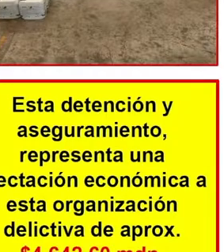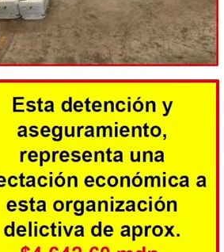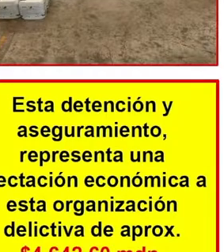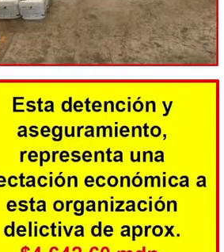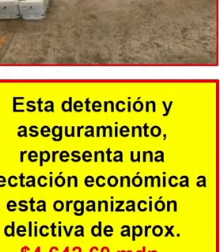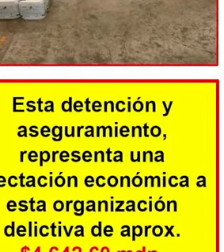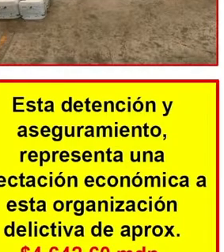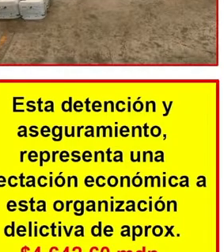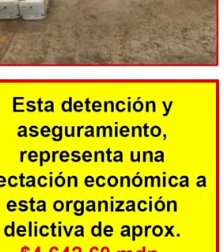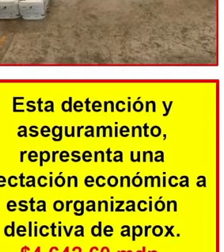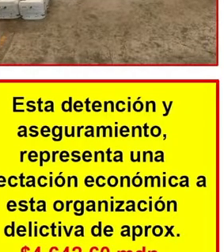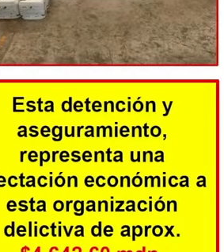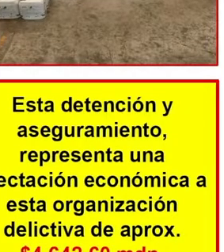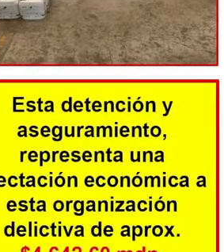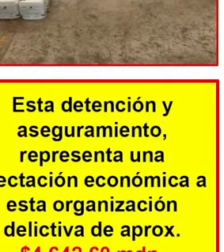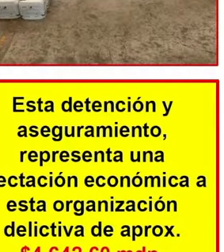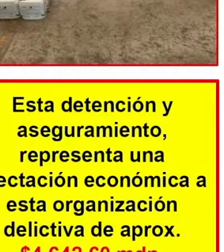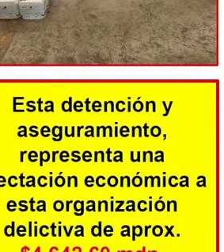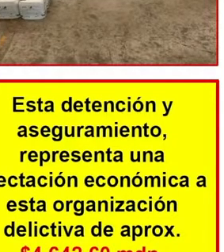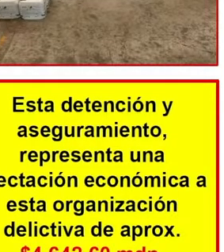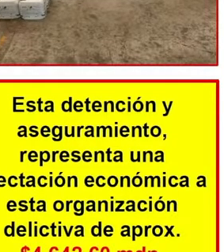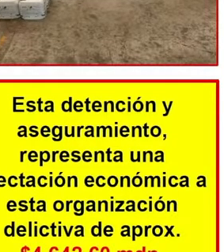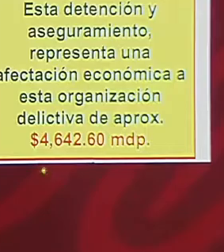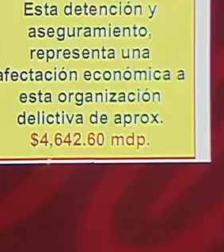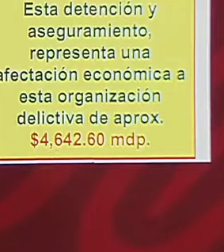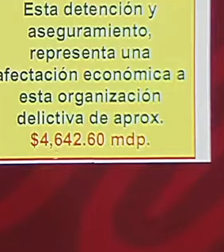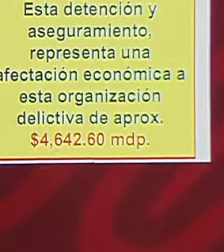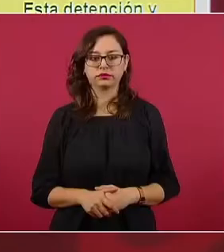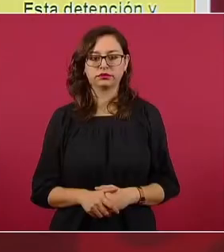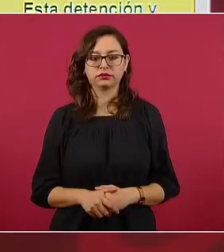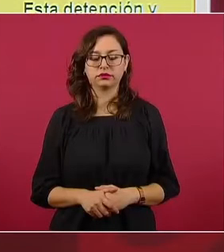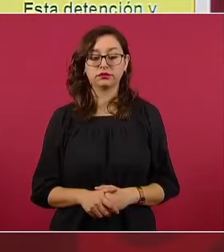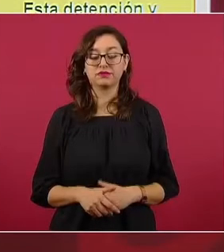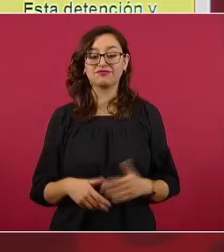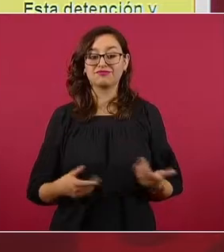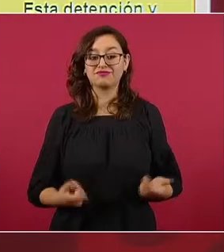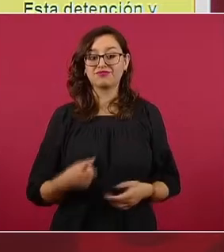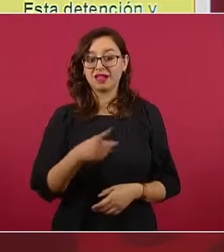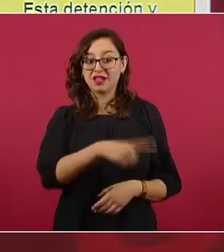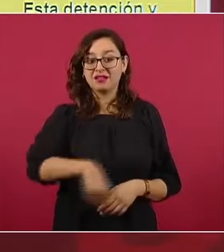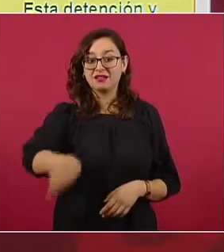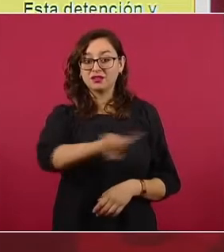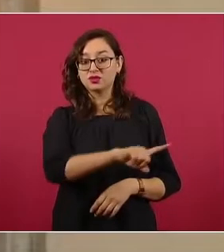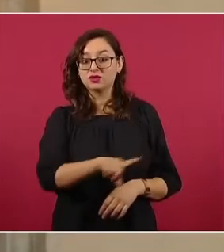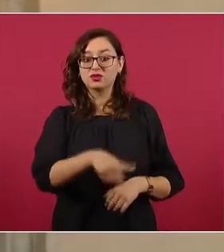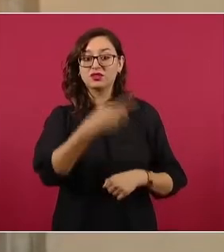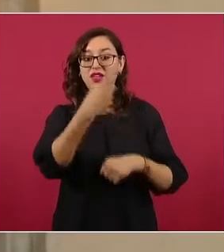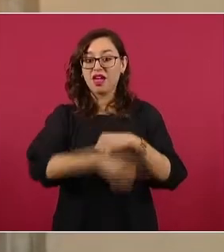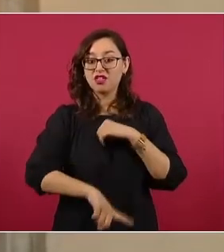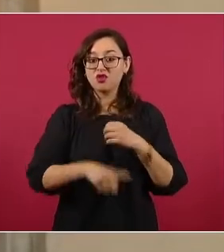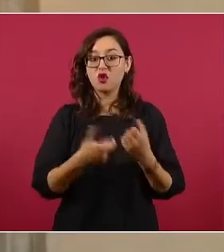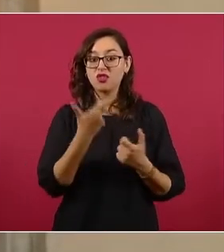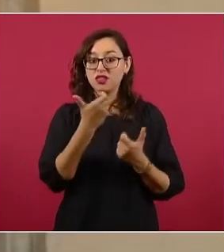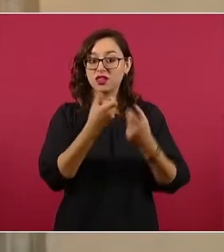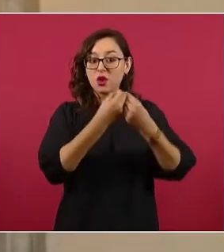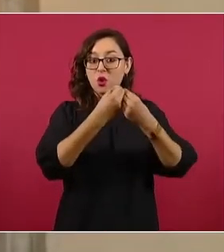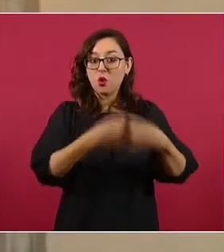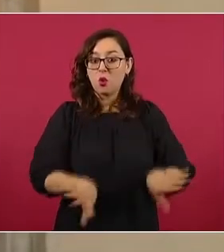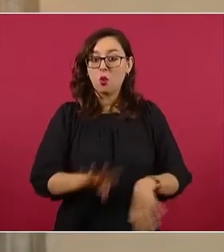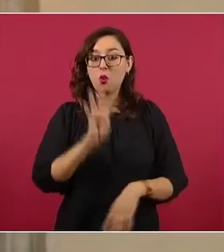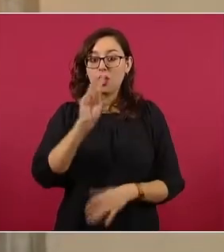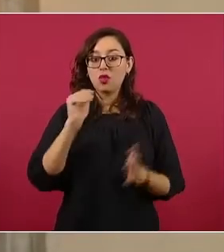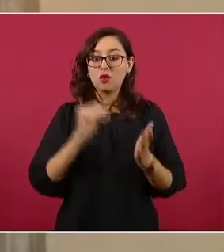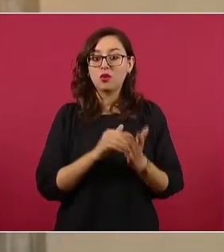una afectación económica a la delincuencia organizada de aproximadamente 4.642 millones